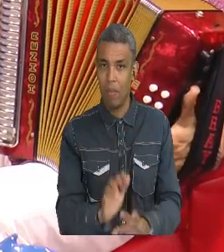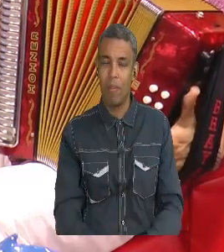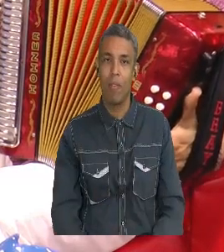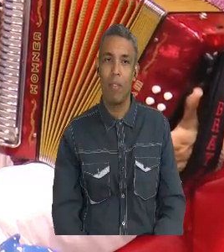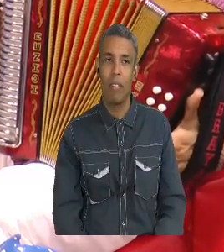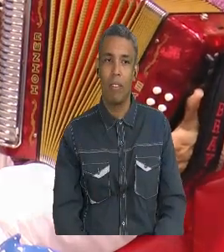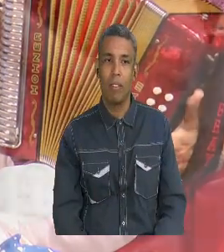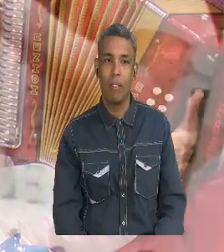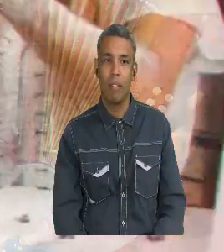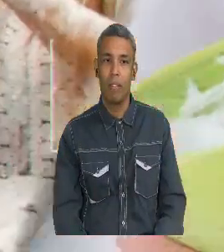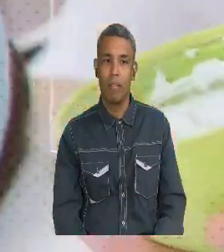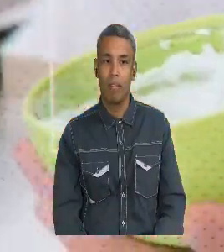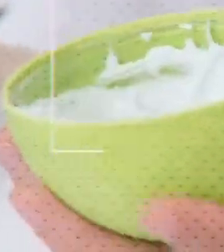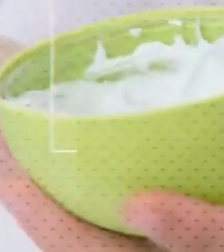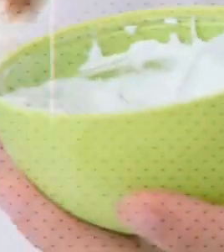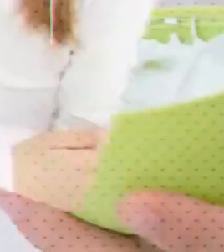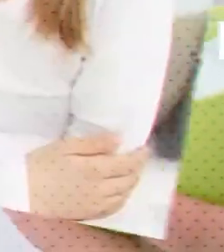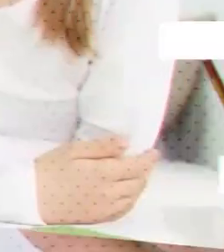nuestro programa.